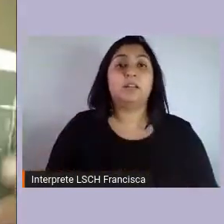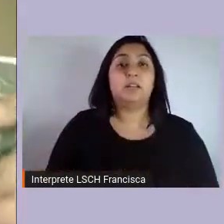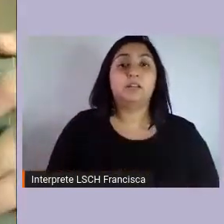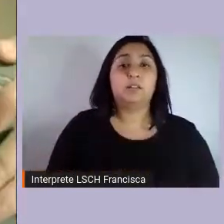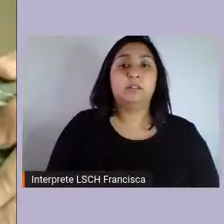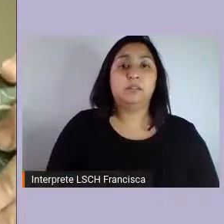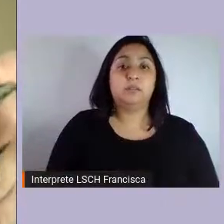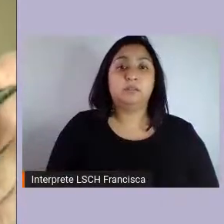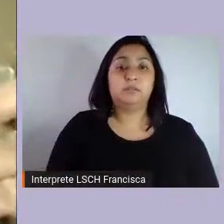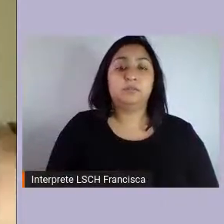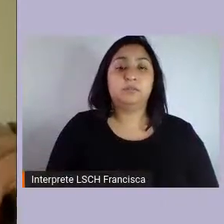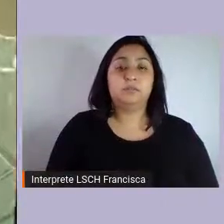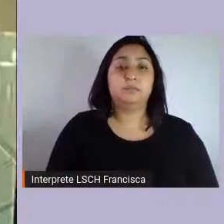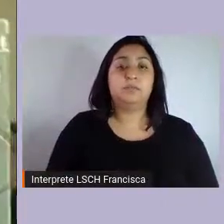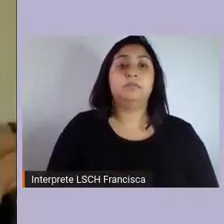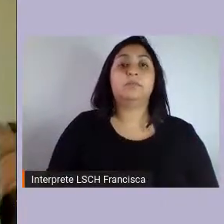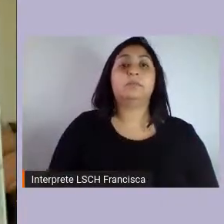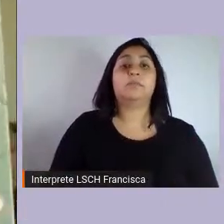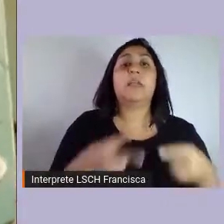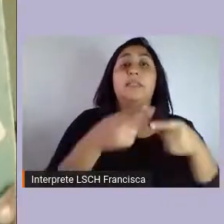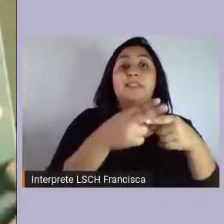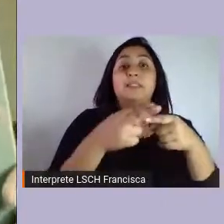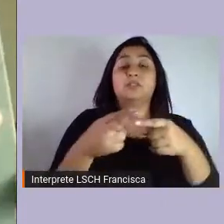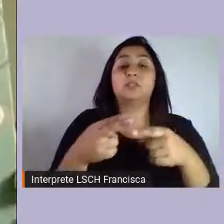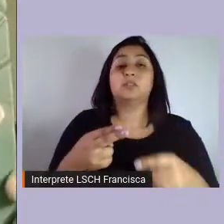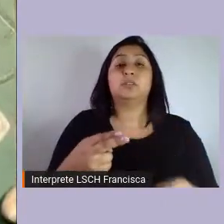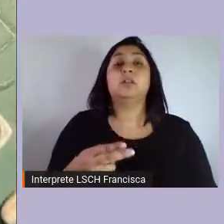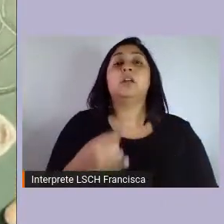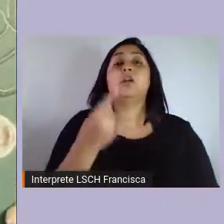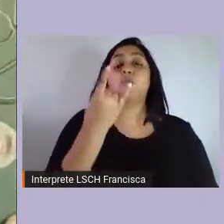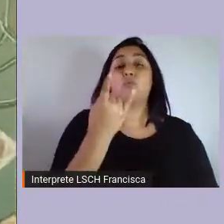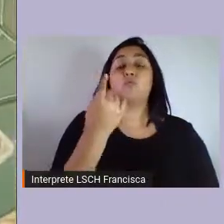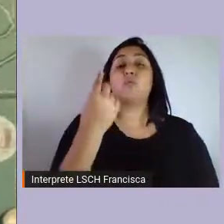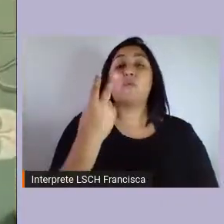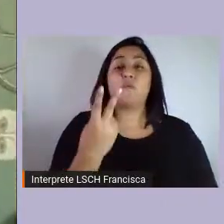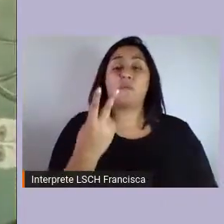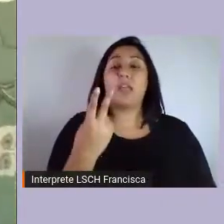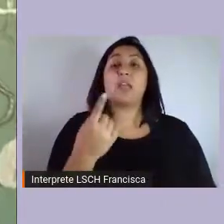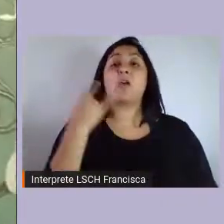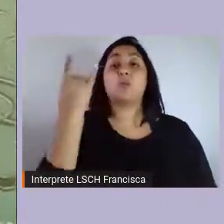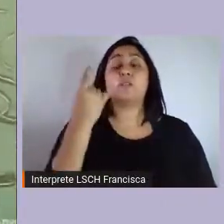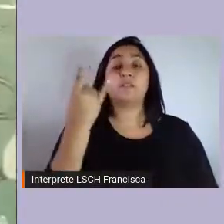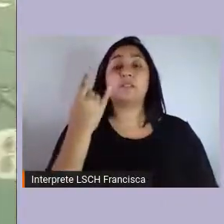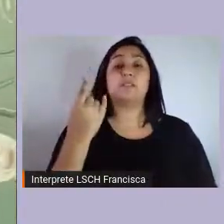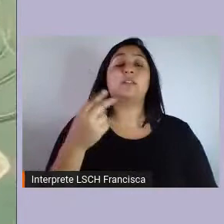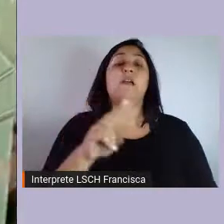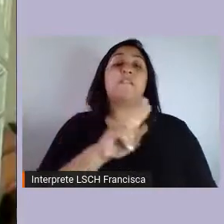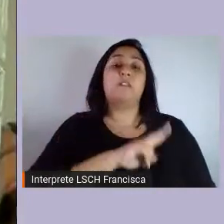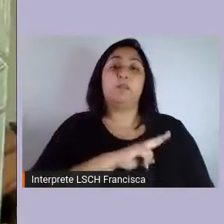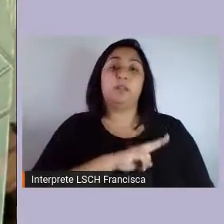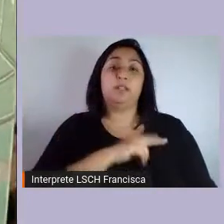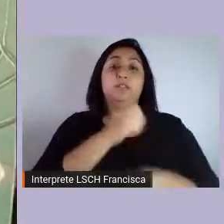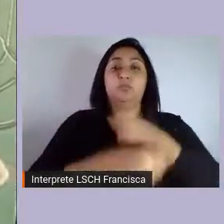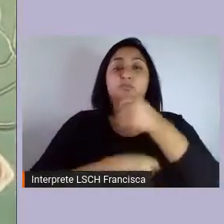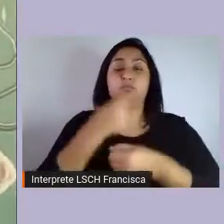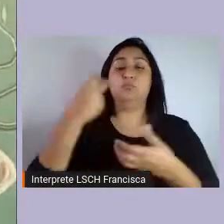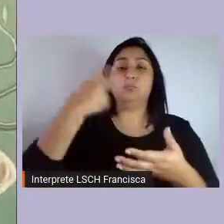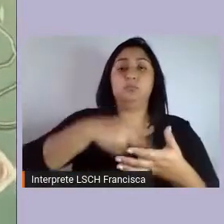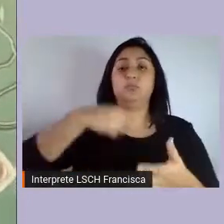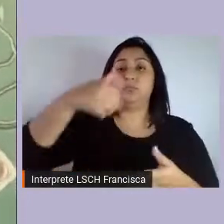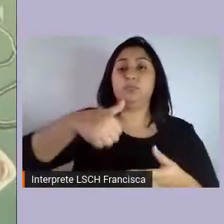por ediciones, ediciones de la Universidad del Paraíso, el año 2016. Aquí yo hice la